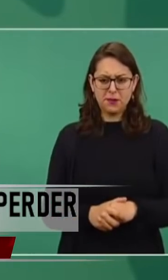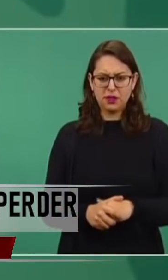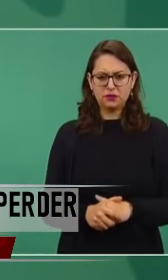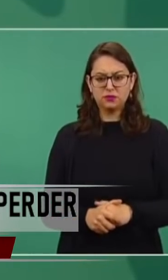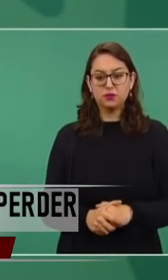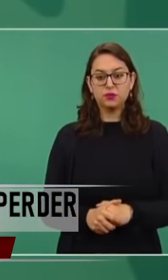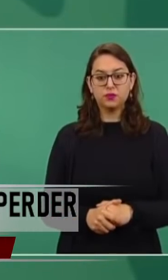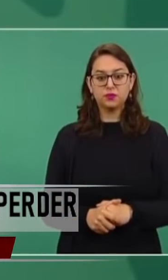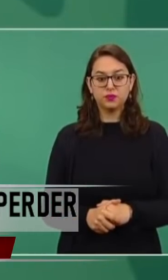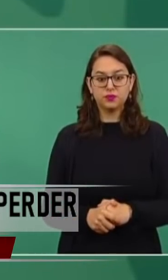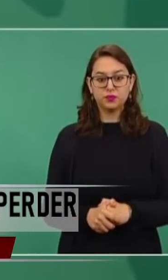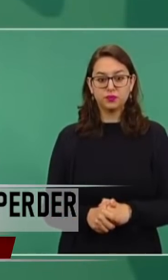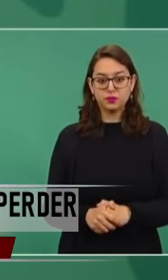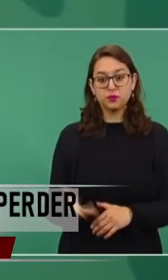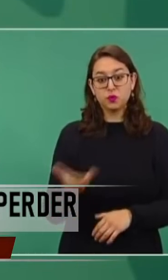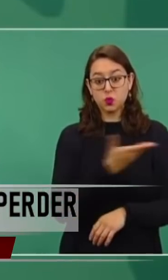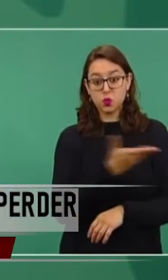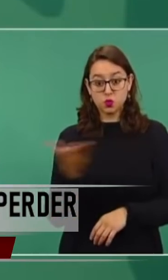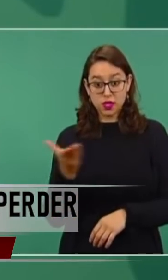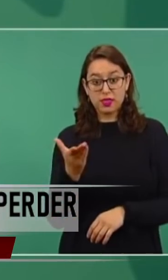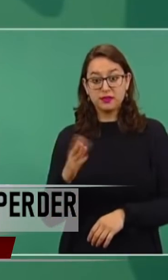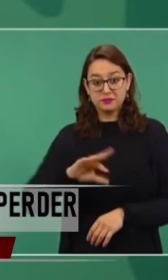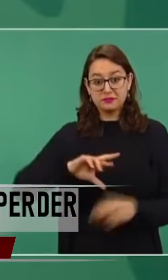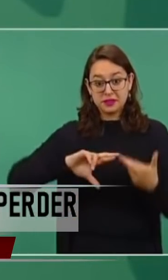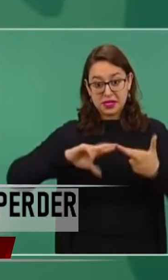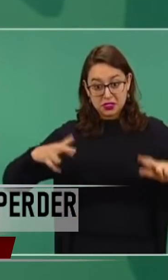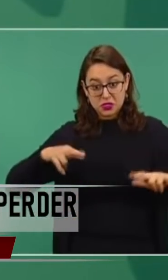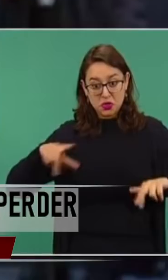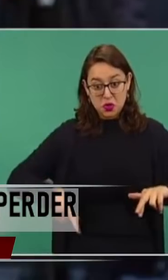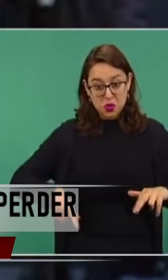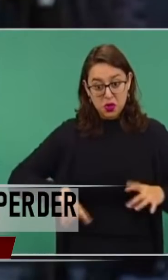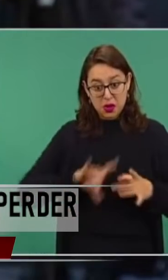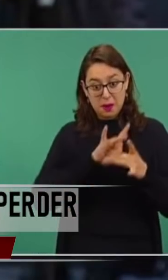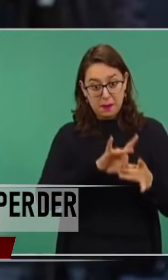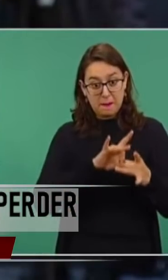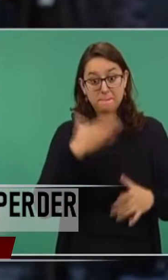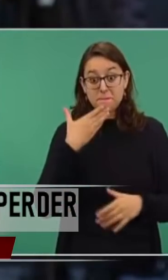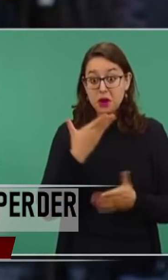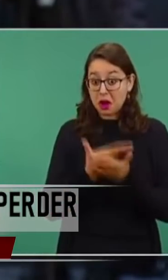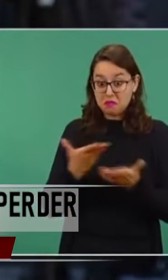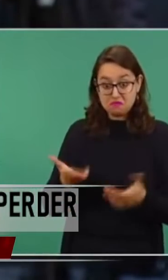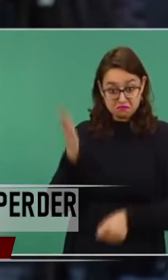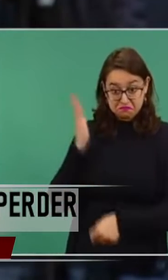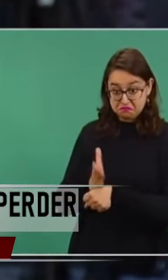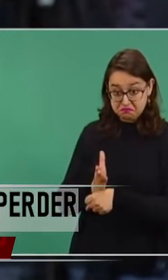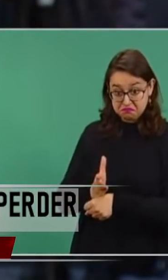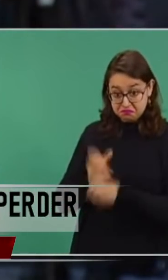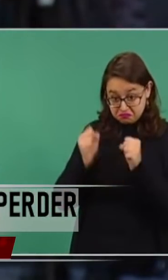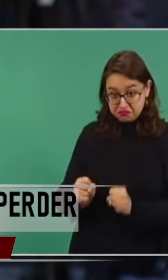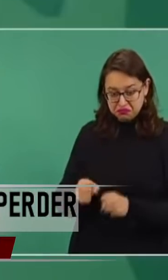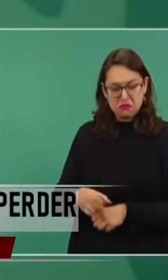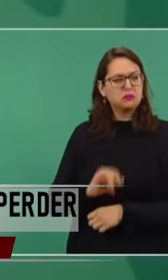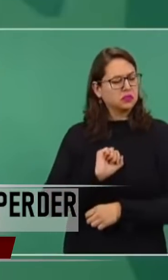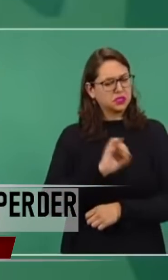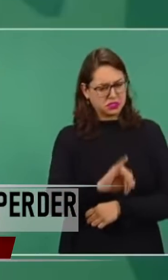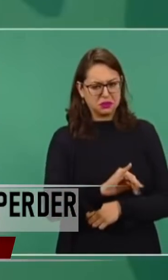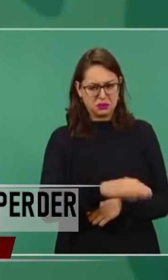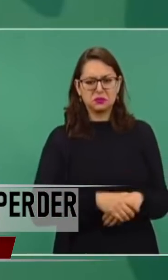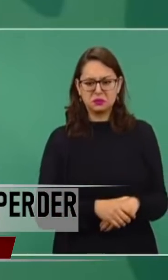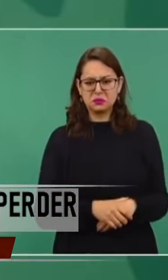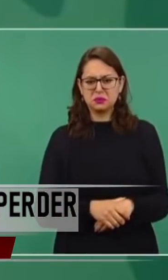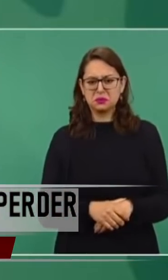llevaban muy buena relación con el gobierno entonces caiga quien caiga en esta investigación sí sí como es que decía